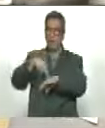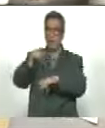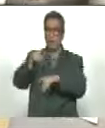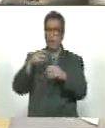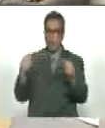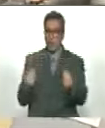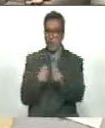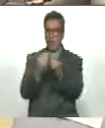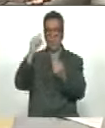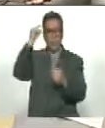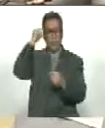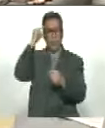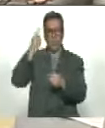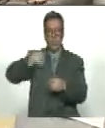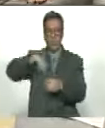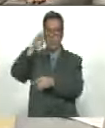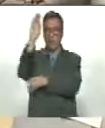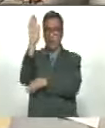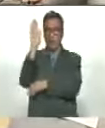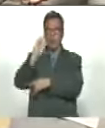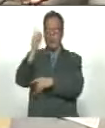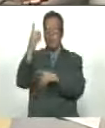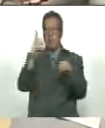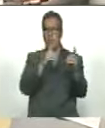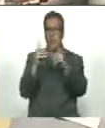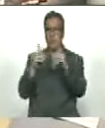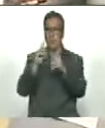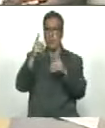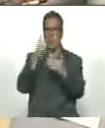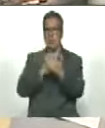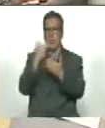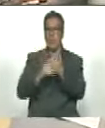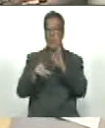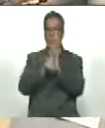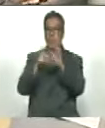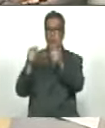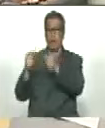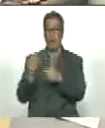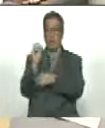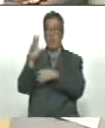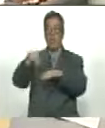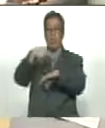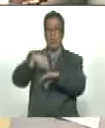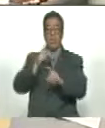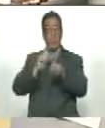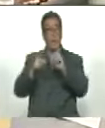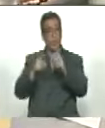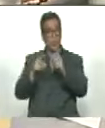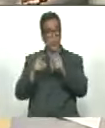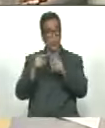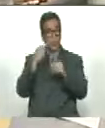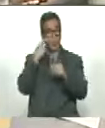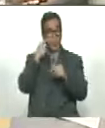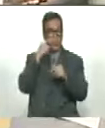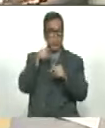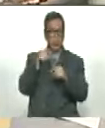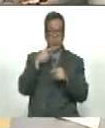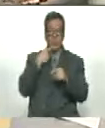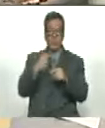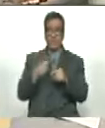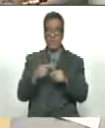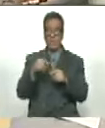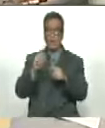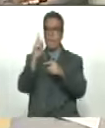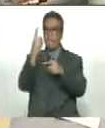a acompañar hoy con nuestros votos en la primera discusión el proyecto de ley de presupuesto de la Asamblea Nacional con algunas observaciones que nos llaman la atención.